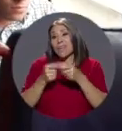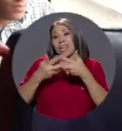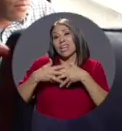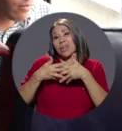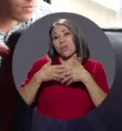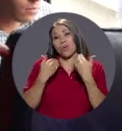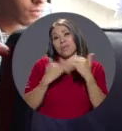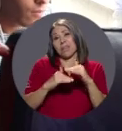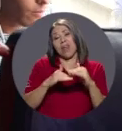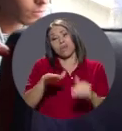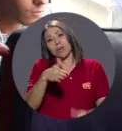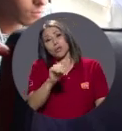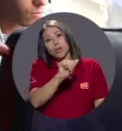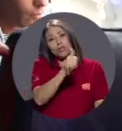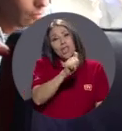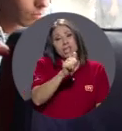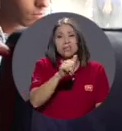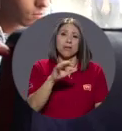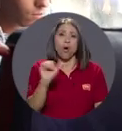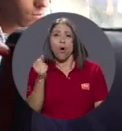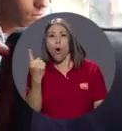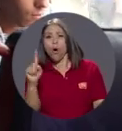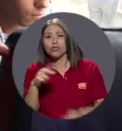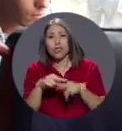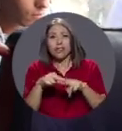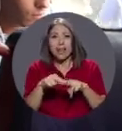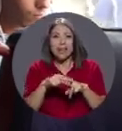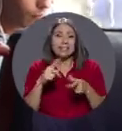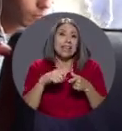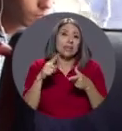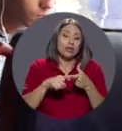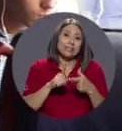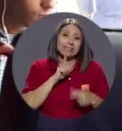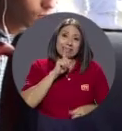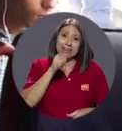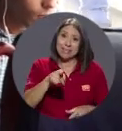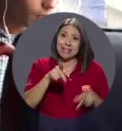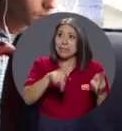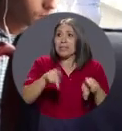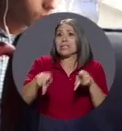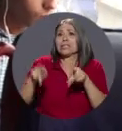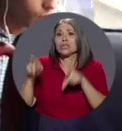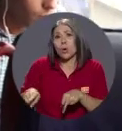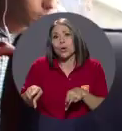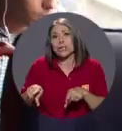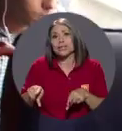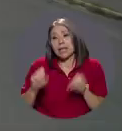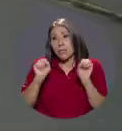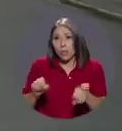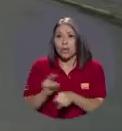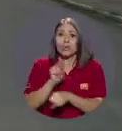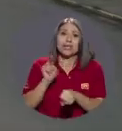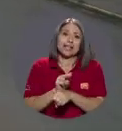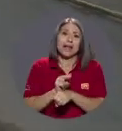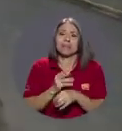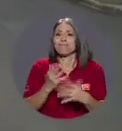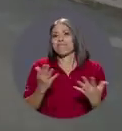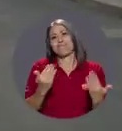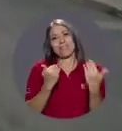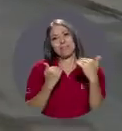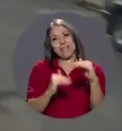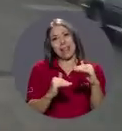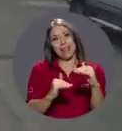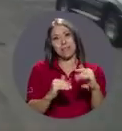limitada. Tenemos entre 10 y 11 trenes funcionando. Eso obviamente hace que la cantidad de pasajeros que podamos transportar sea